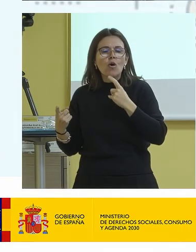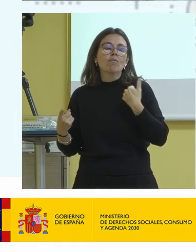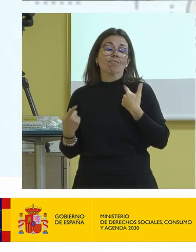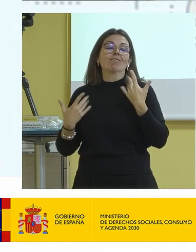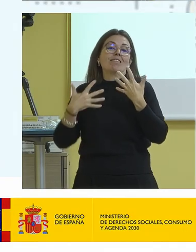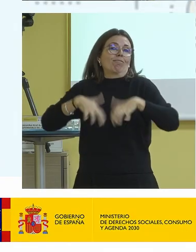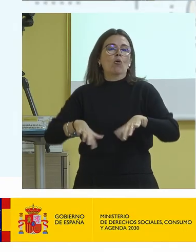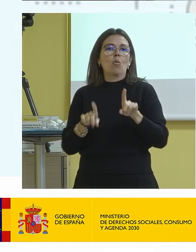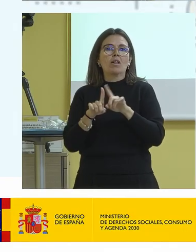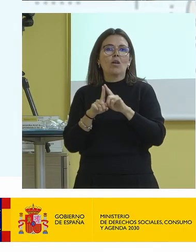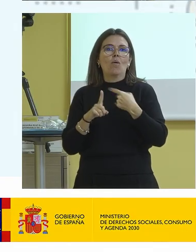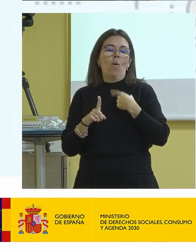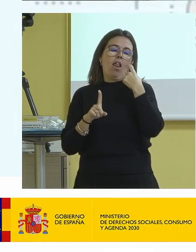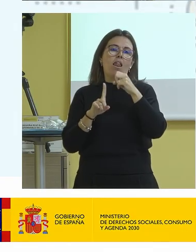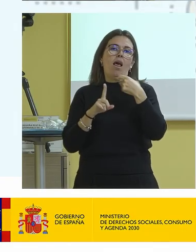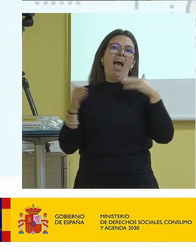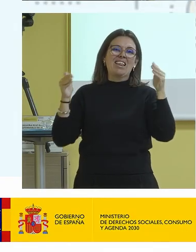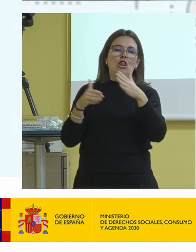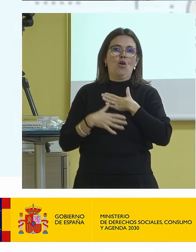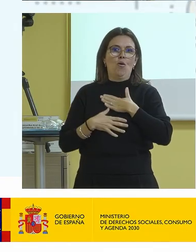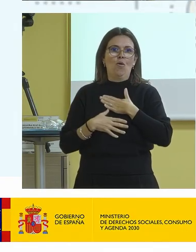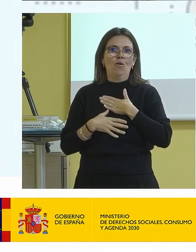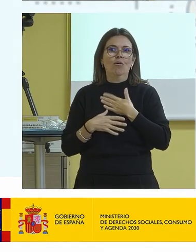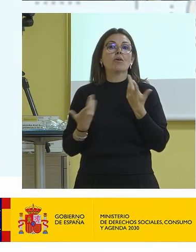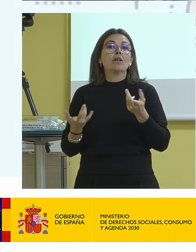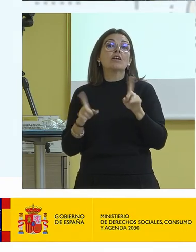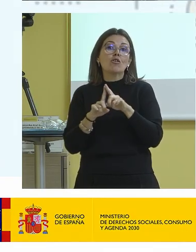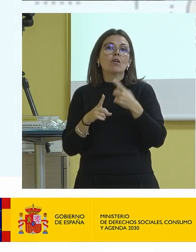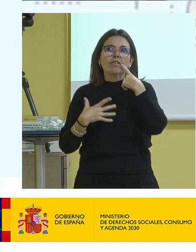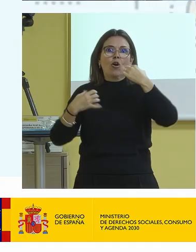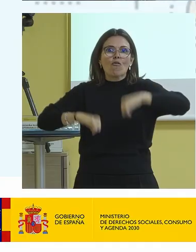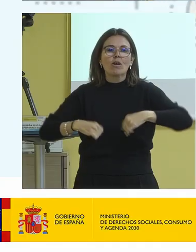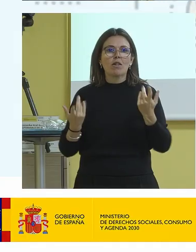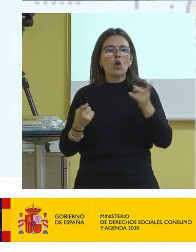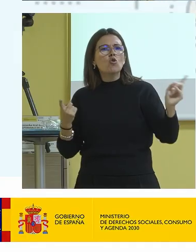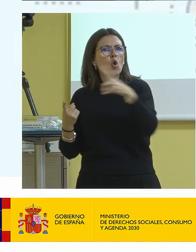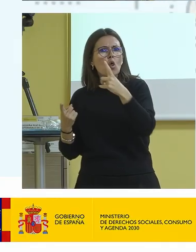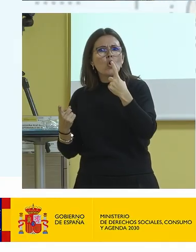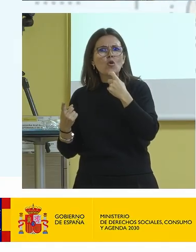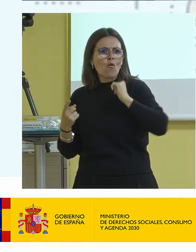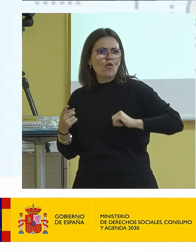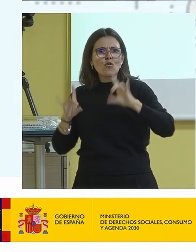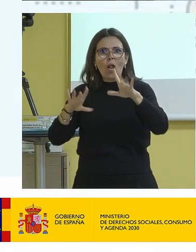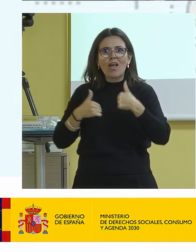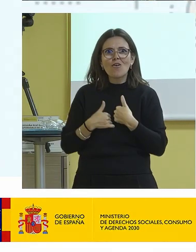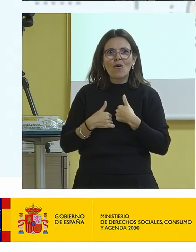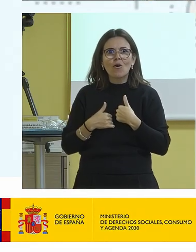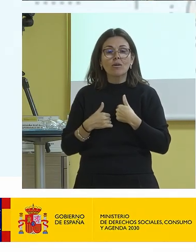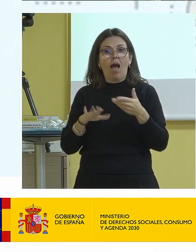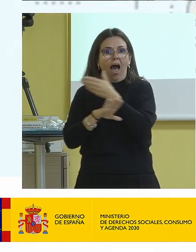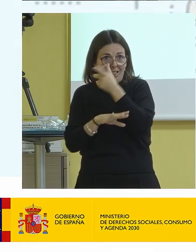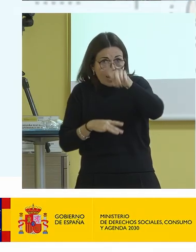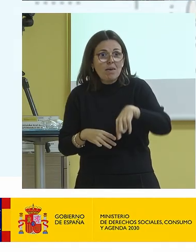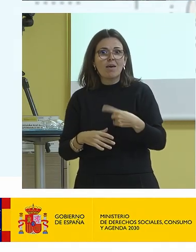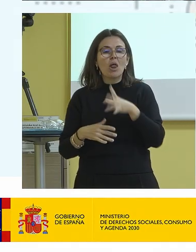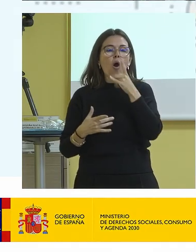dentro de lo que tienes tú en tu foco atencional. Y por lo tanto te confirma. Fíjate, ¿todo el mundo tiene bolso rojo como yo? Pues antes todo el mundo también lo tenía.